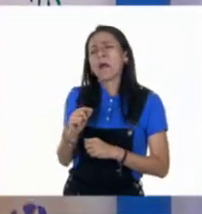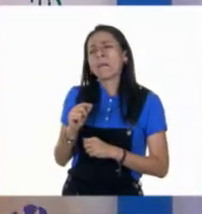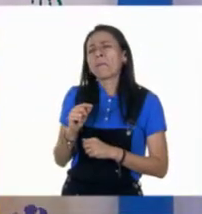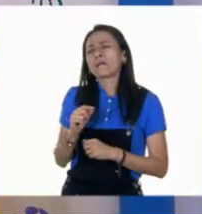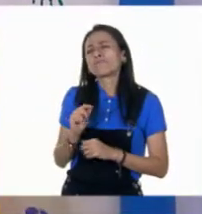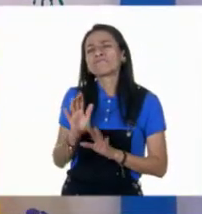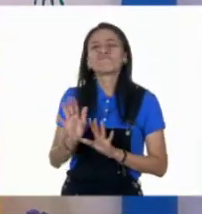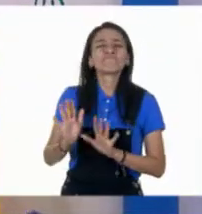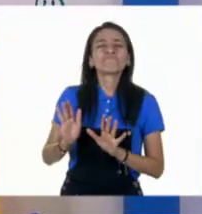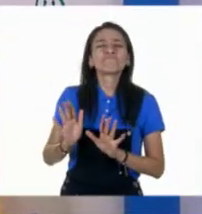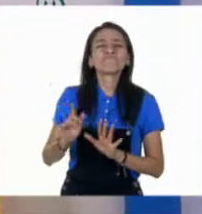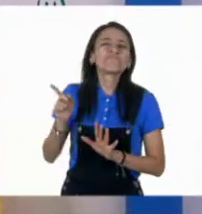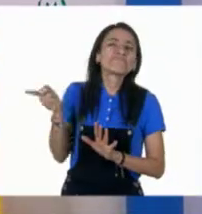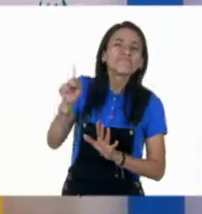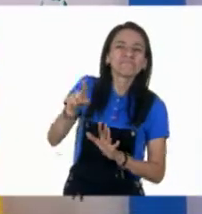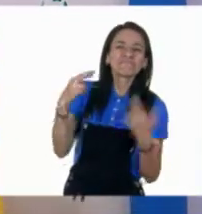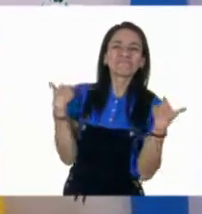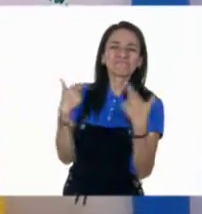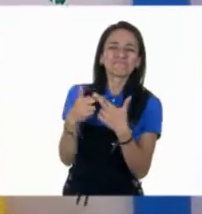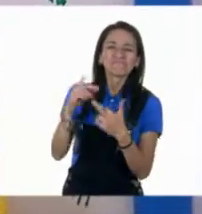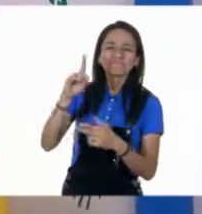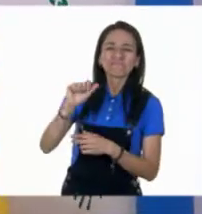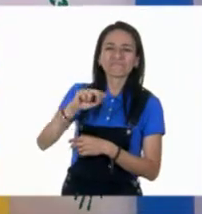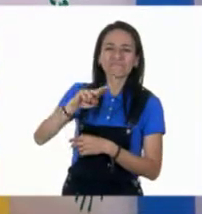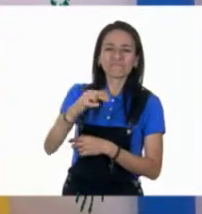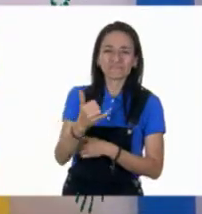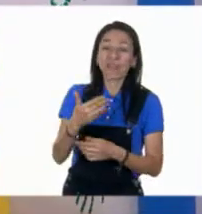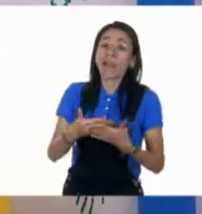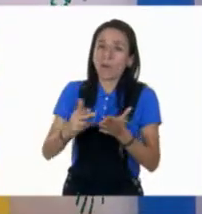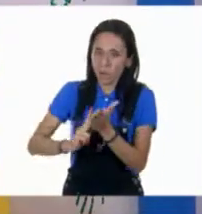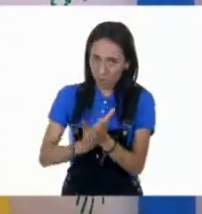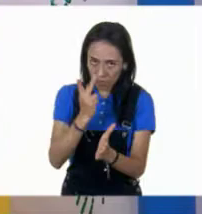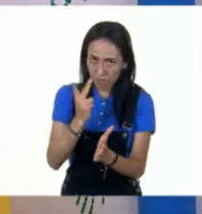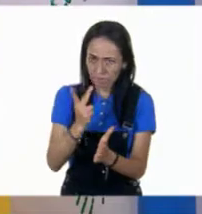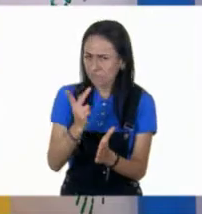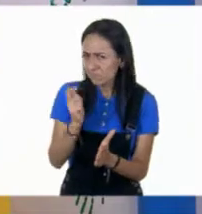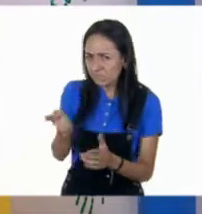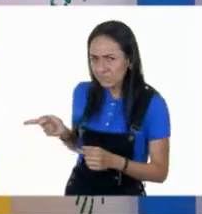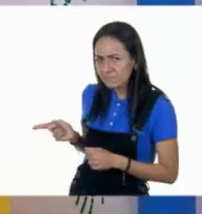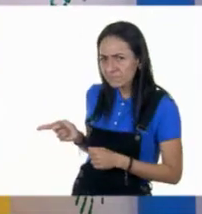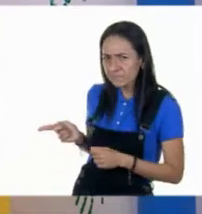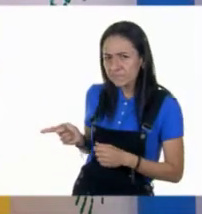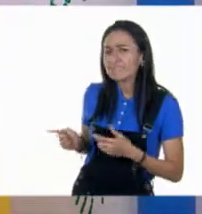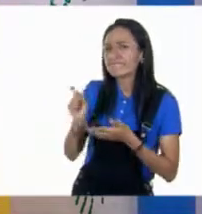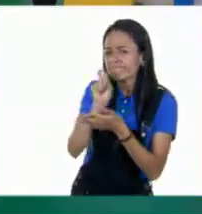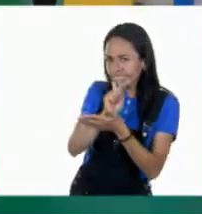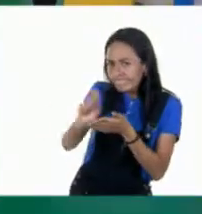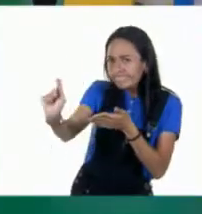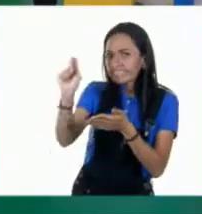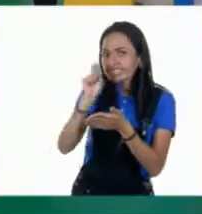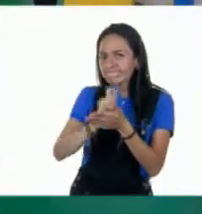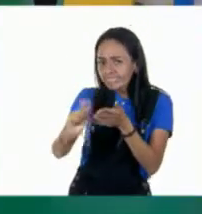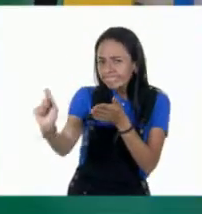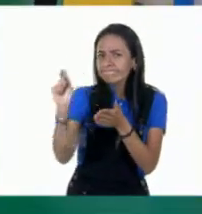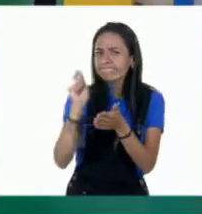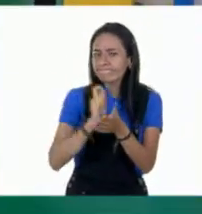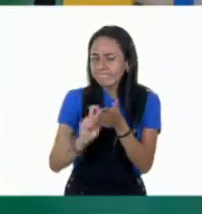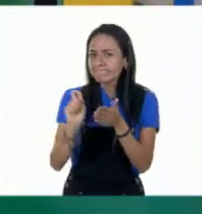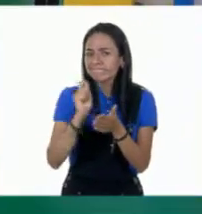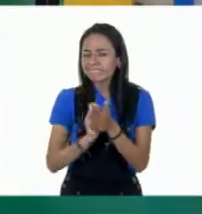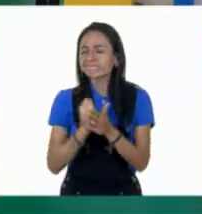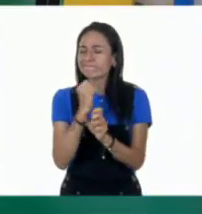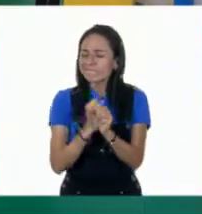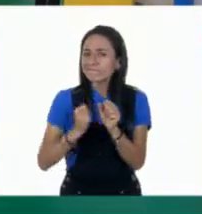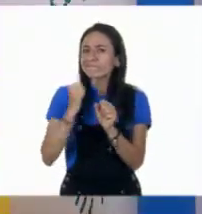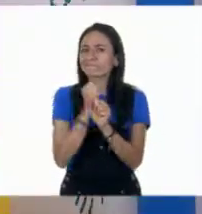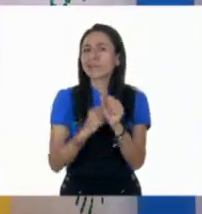Y que tren es la escritura. La escritura, muy bien. Es muy importante que estemos escribiendo y que estemos practicando con